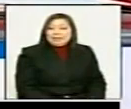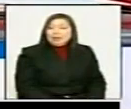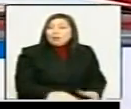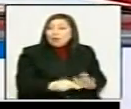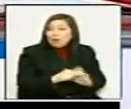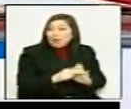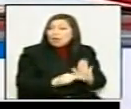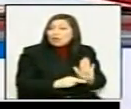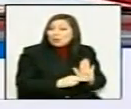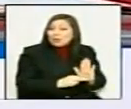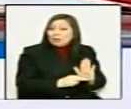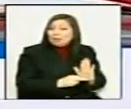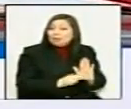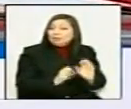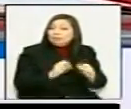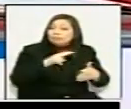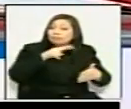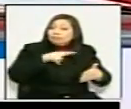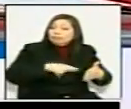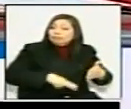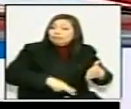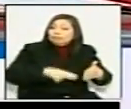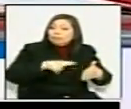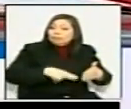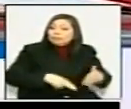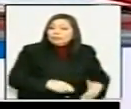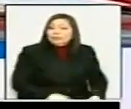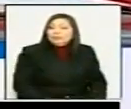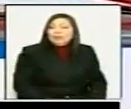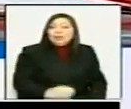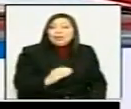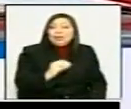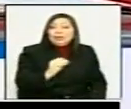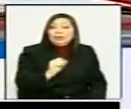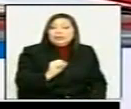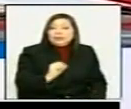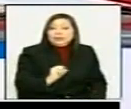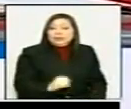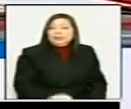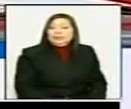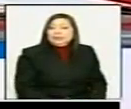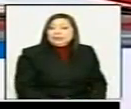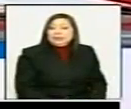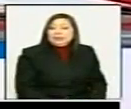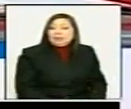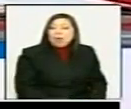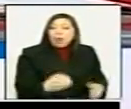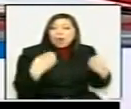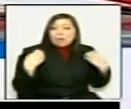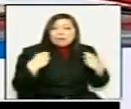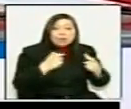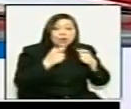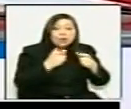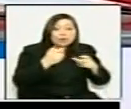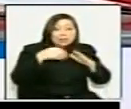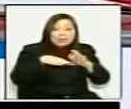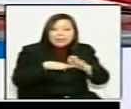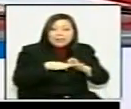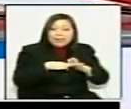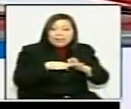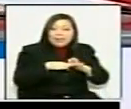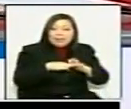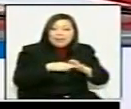Normas que son supervisadas por la OSI, la Oficina de Control Interno